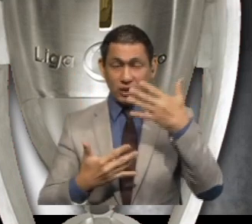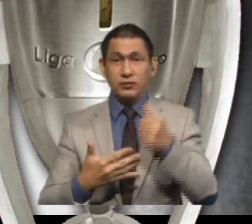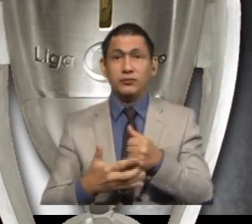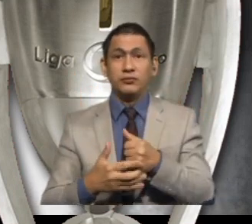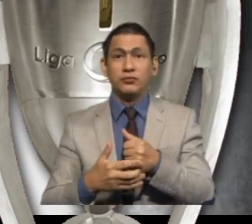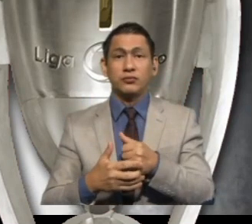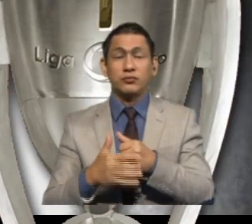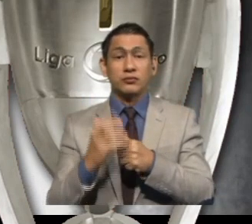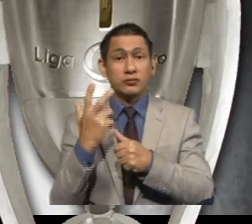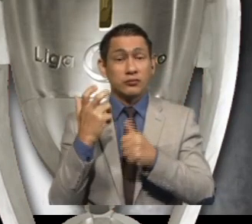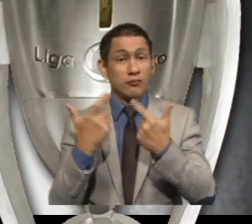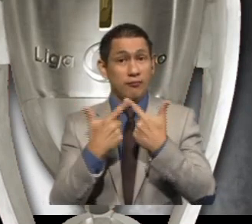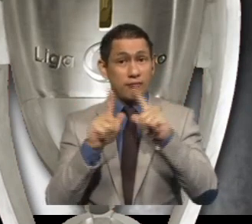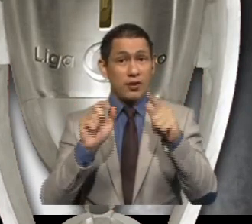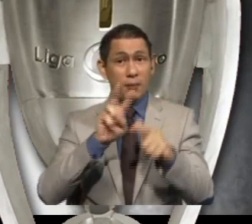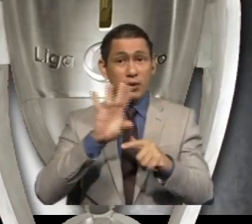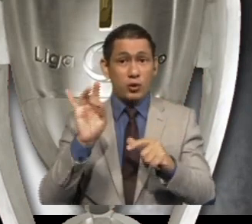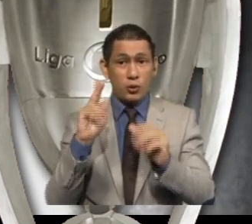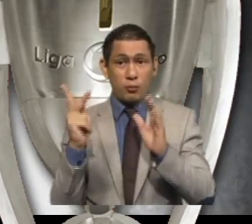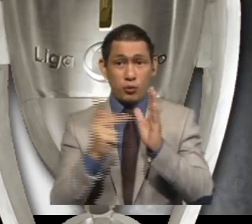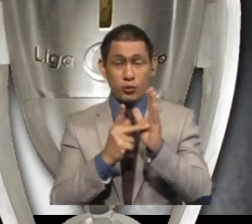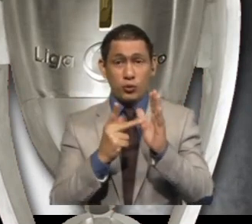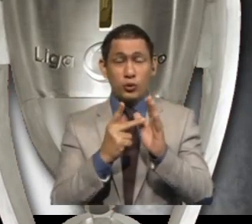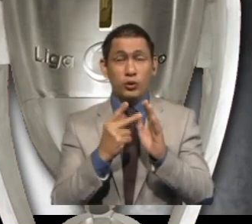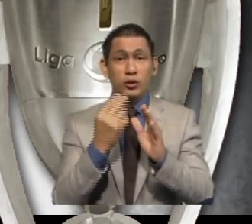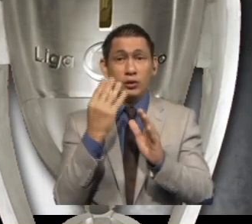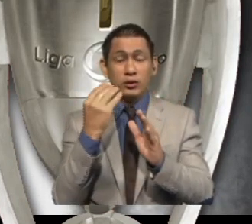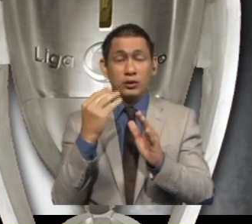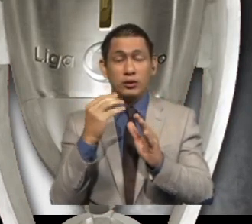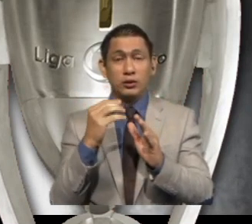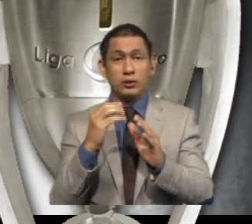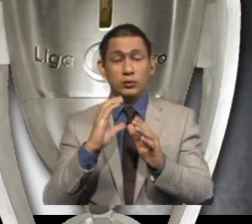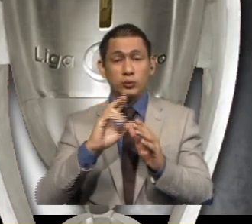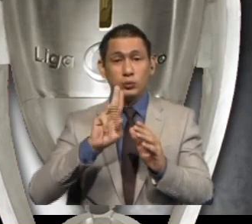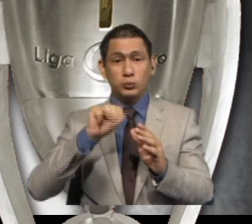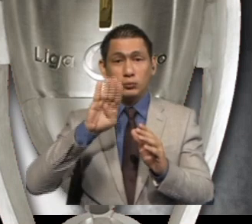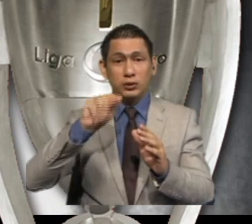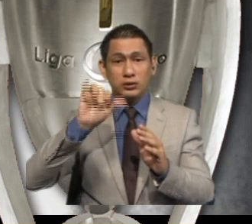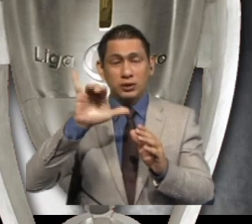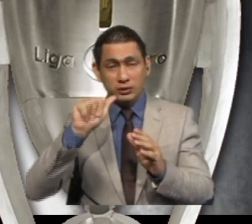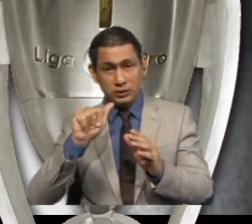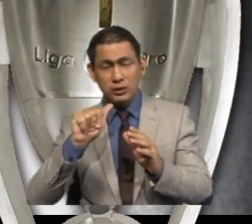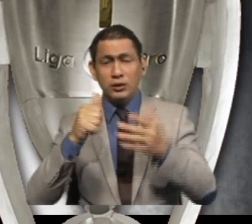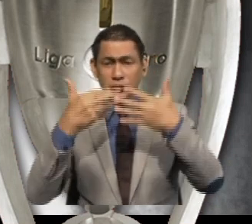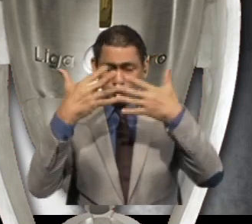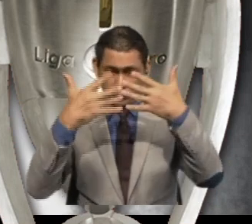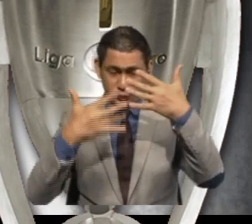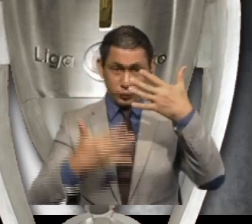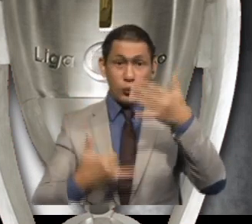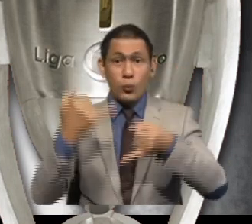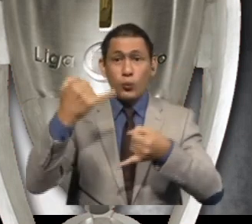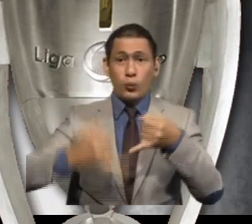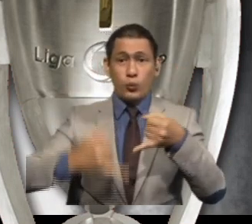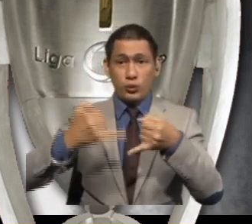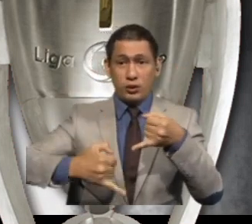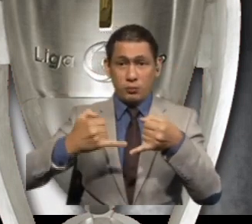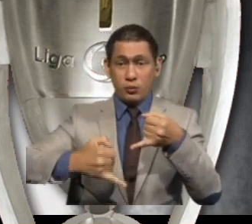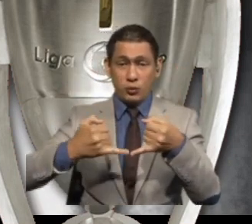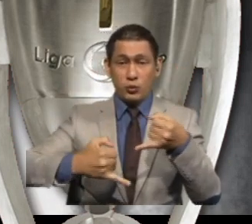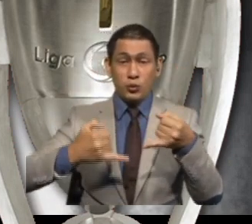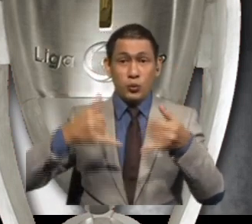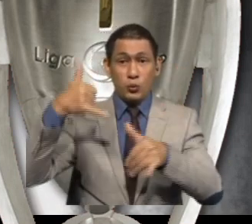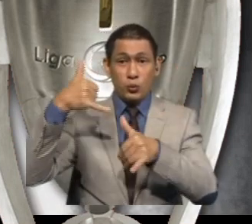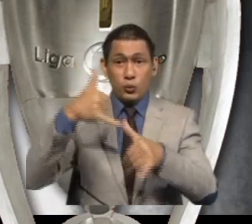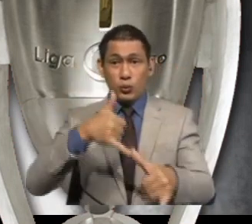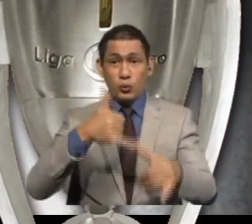tercero Libertad con 28, décimo cuarto Cumbayá con 26, décimo quinto Gualaceo 25 y en el último lugar